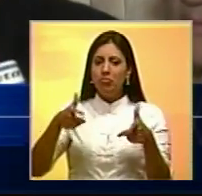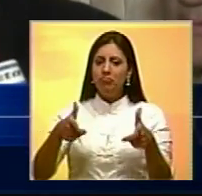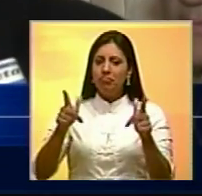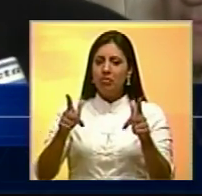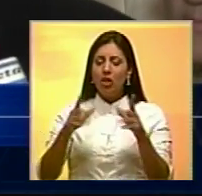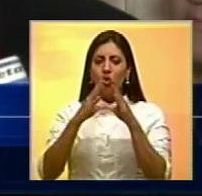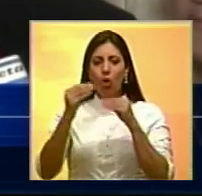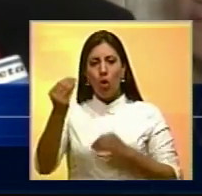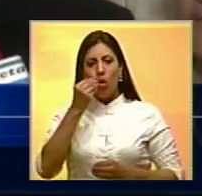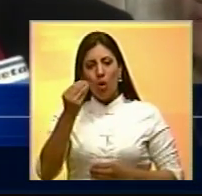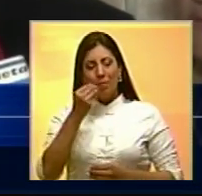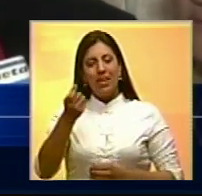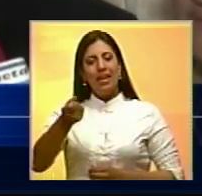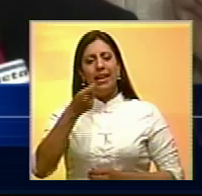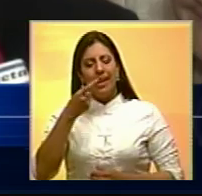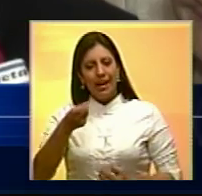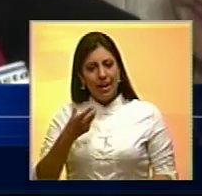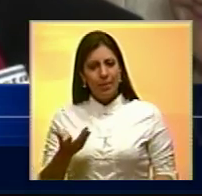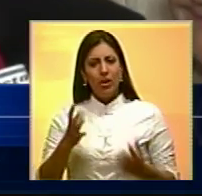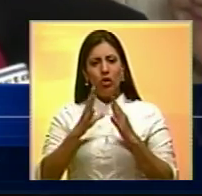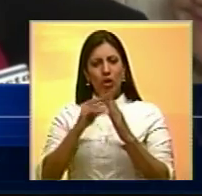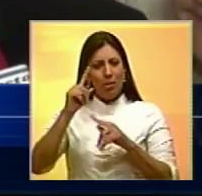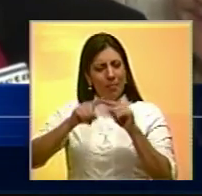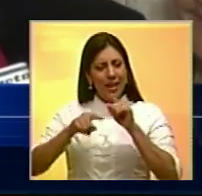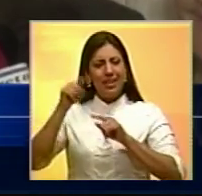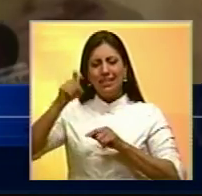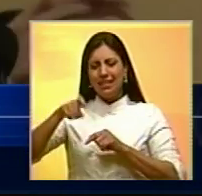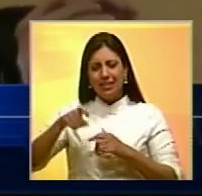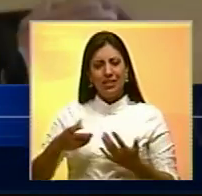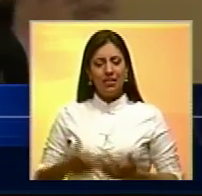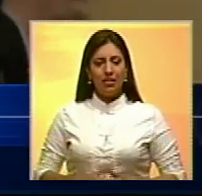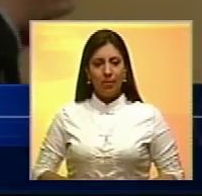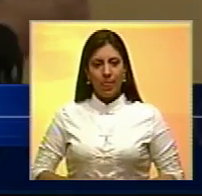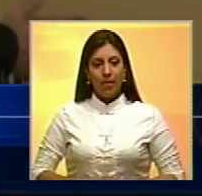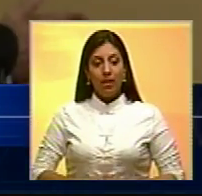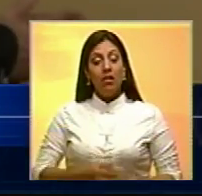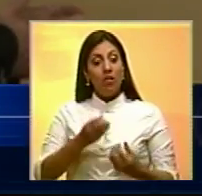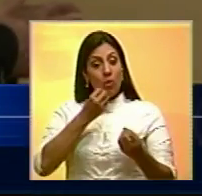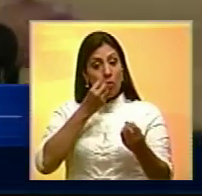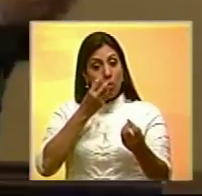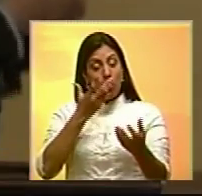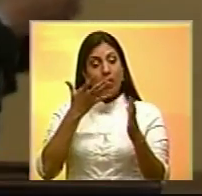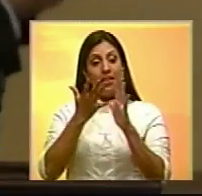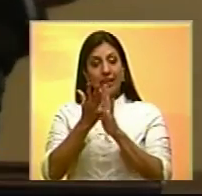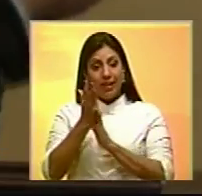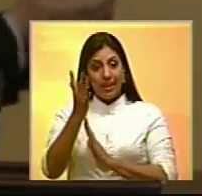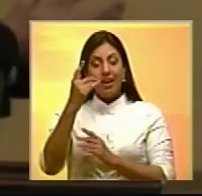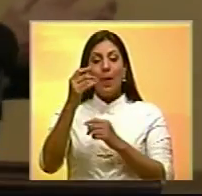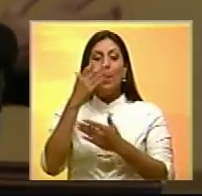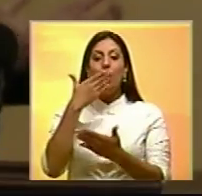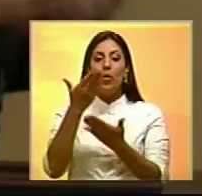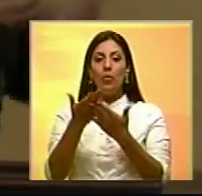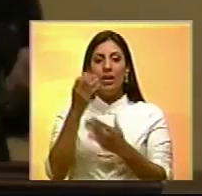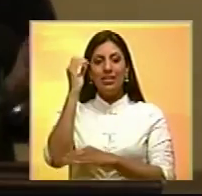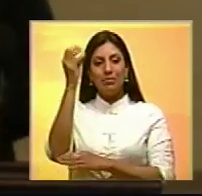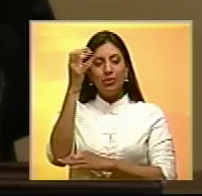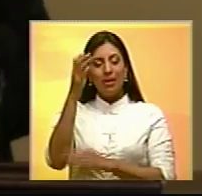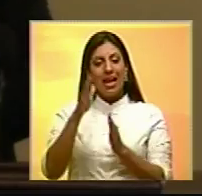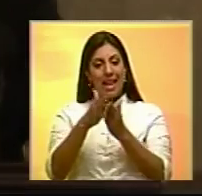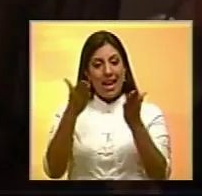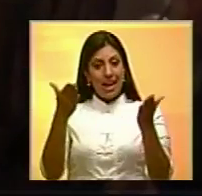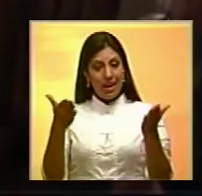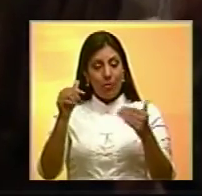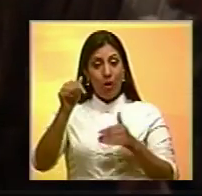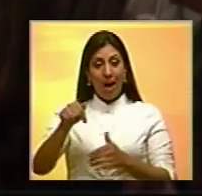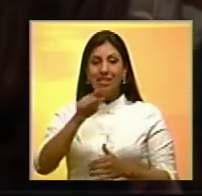los alimentos y las medicinas y los artículos que necesitamos. Las declaraciones se las ofreció durante la presentación del libro Aquí